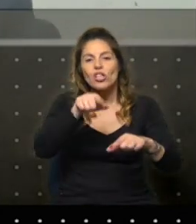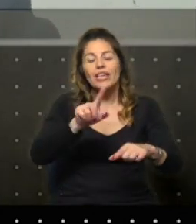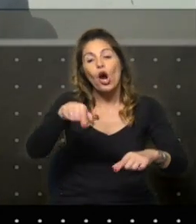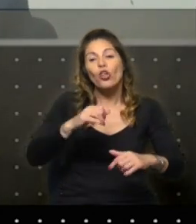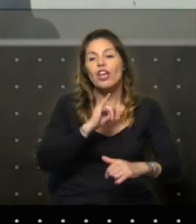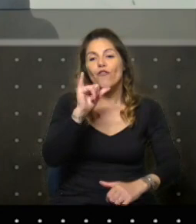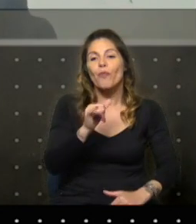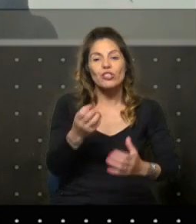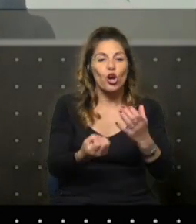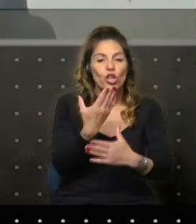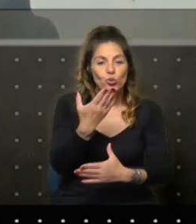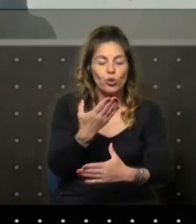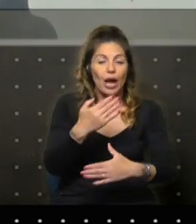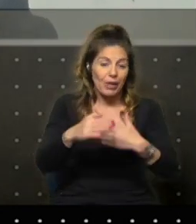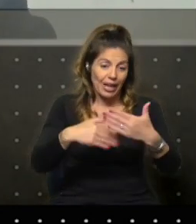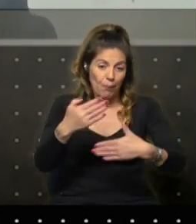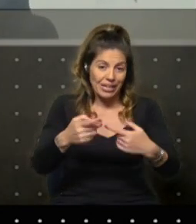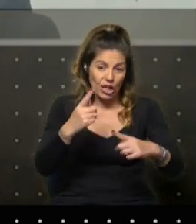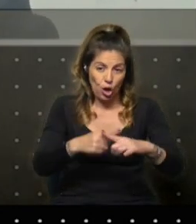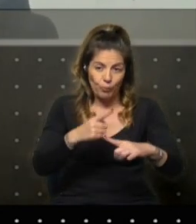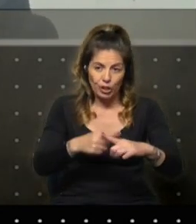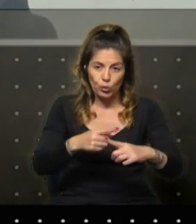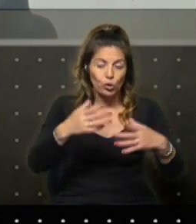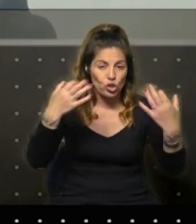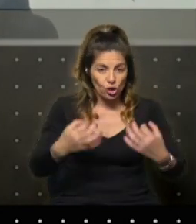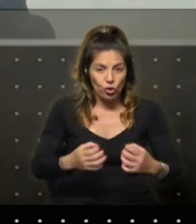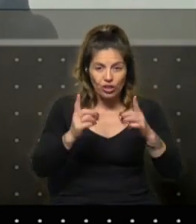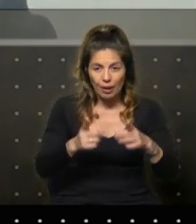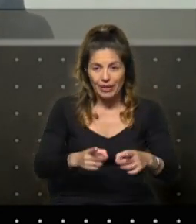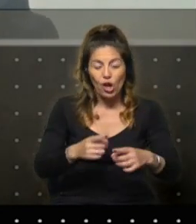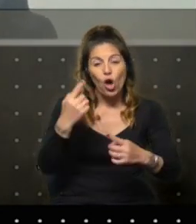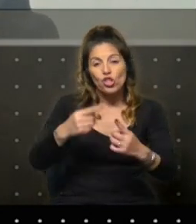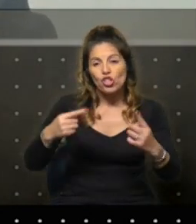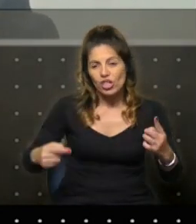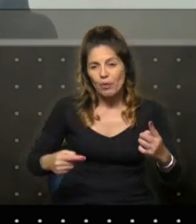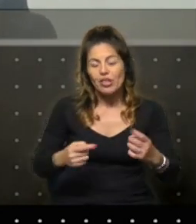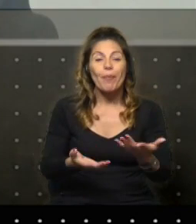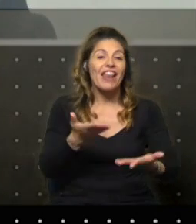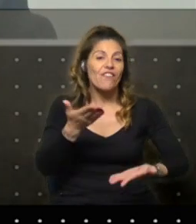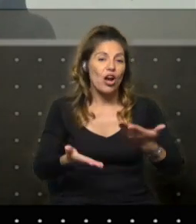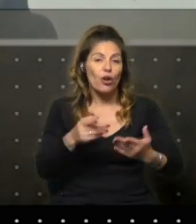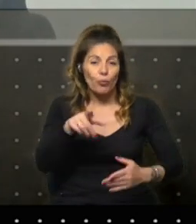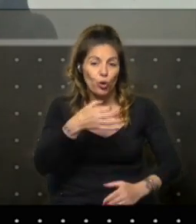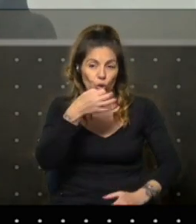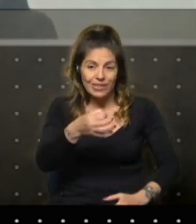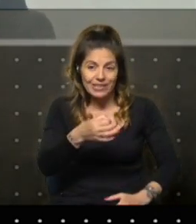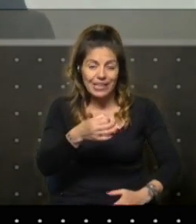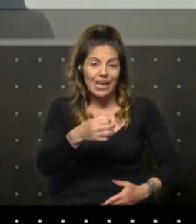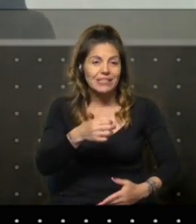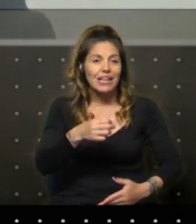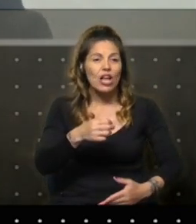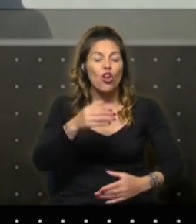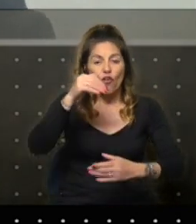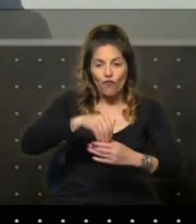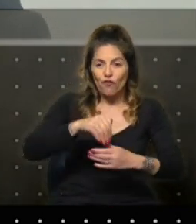novedades que surjan a medida que pasen los minutos seguramente va a haber también otros elementos como para evaluar como tú decías el comportamiento de los votos